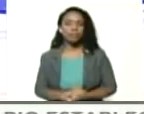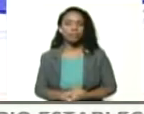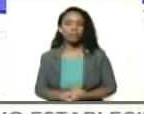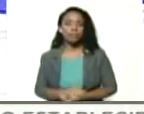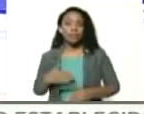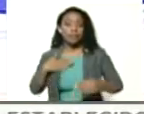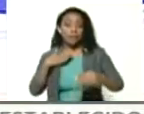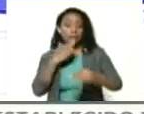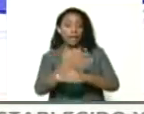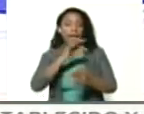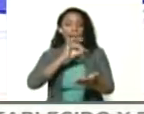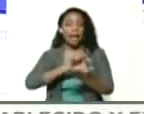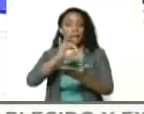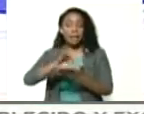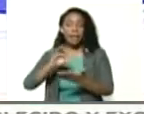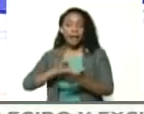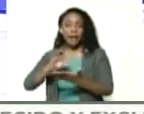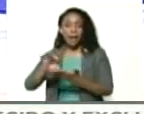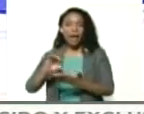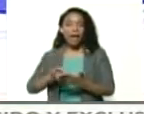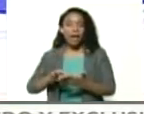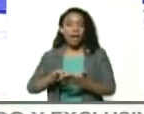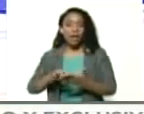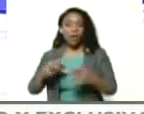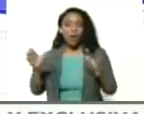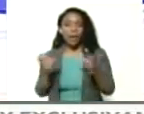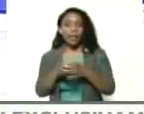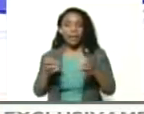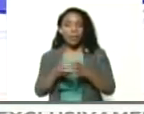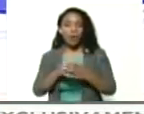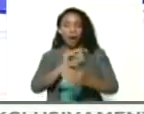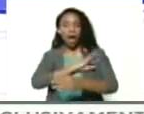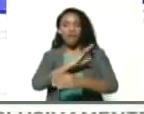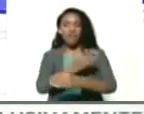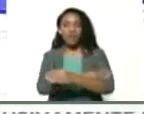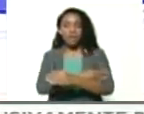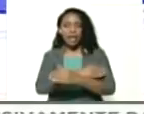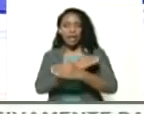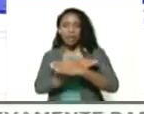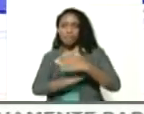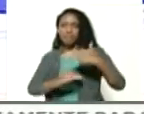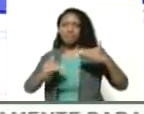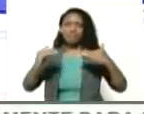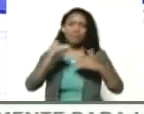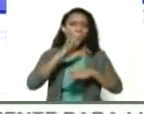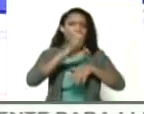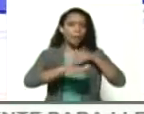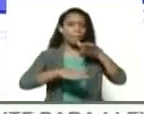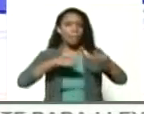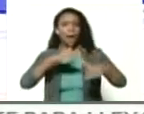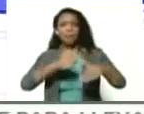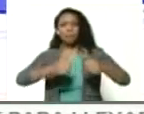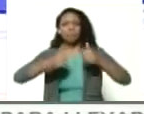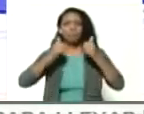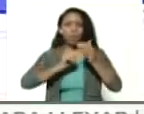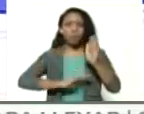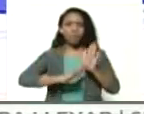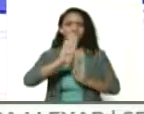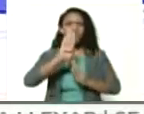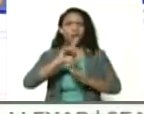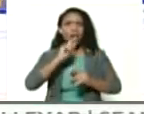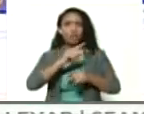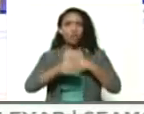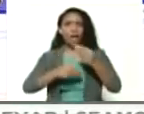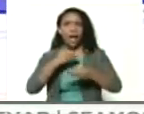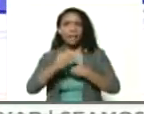con la estrategia, con la táctica, con el equipo, con la fuerza, elevando el pie de fuerza. Y bueno, eso nos tiene que llevar, como